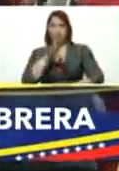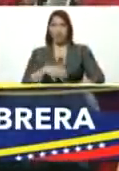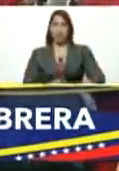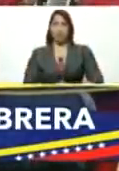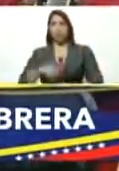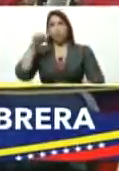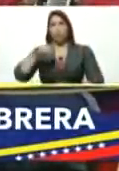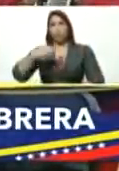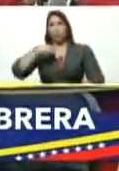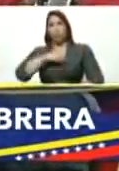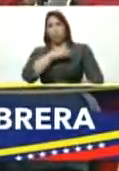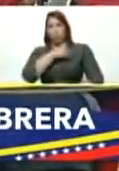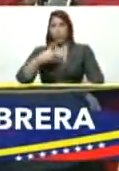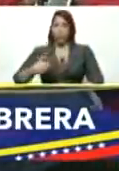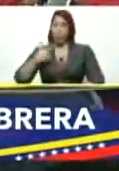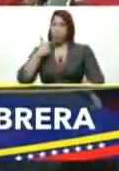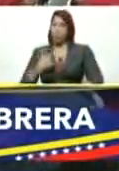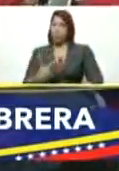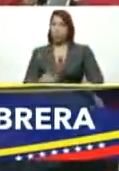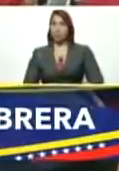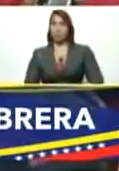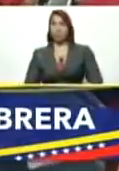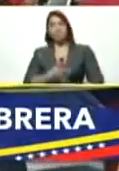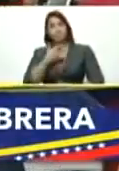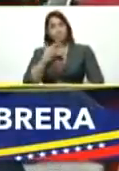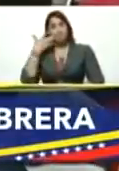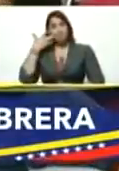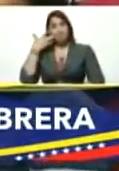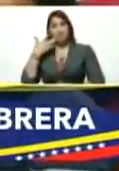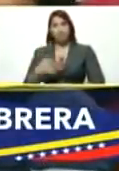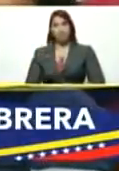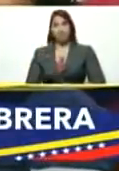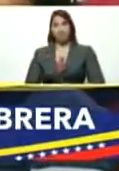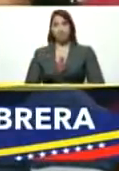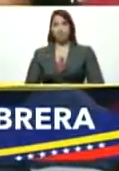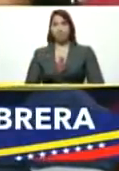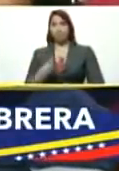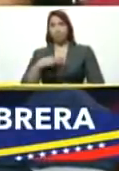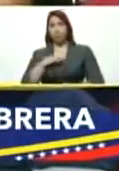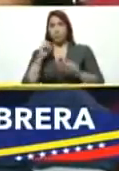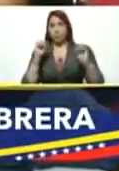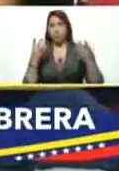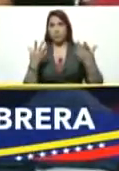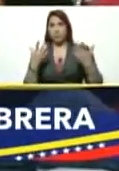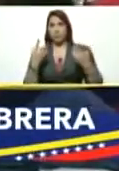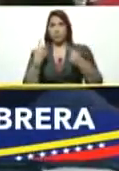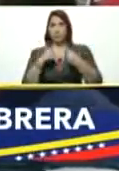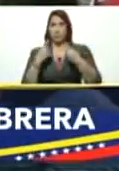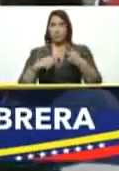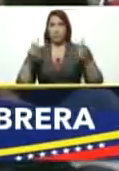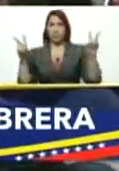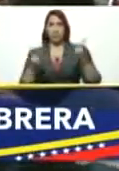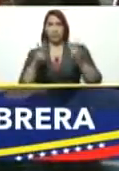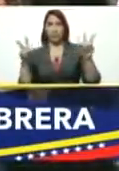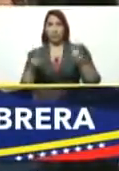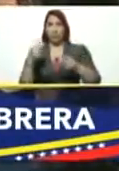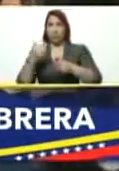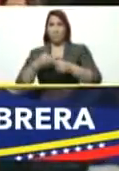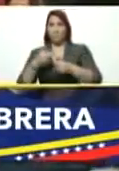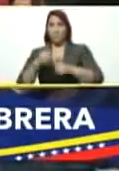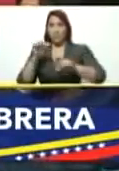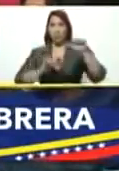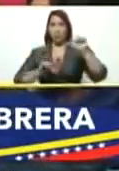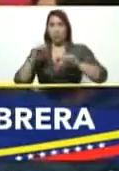nosotros le queremos decir orgullosamente que hemos logrado varias victorias en la petroquímica